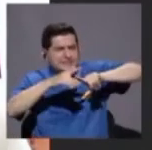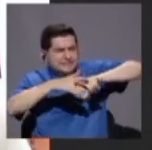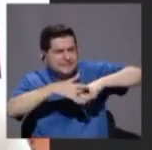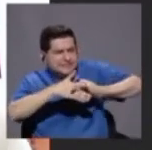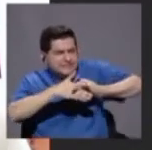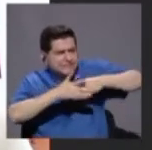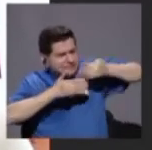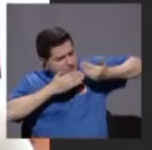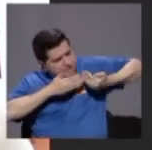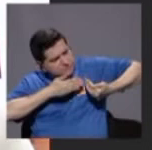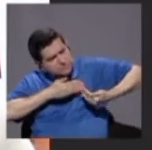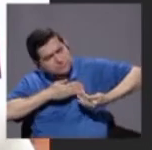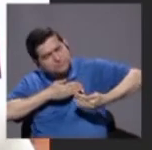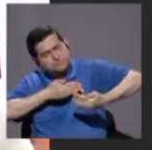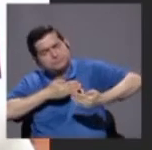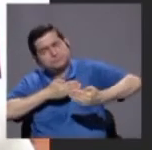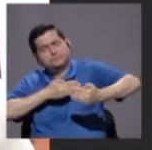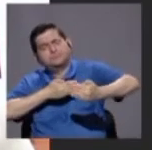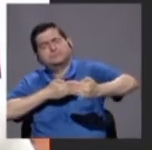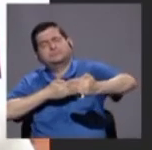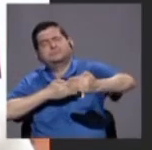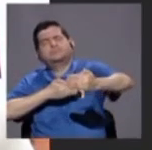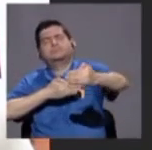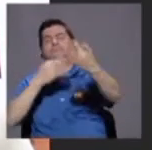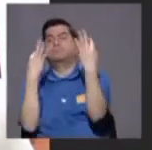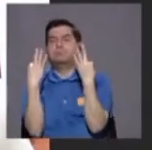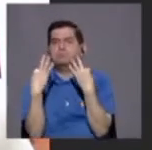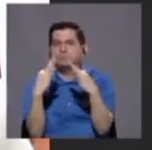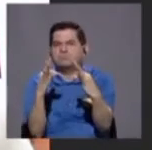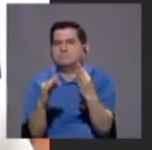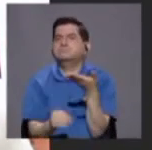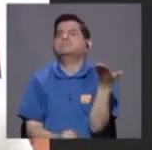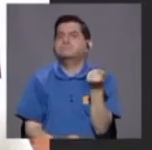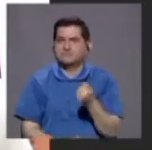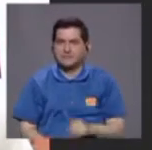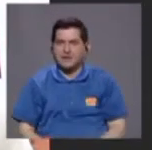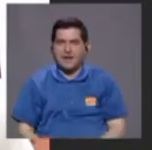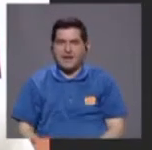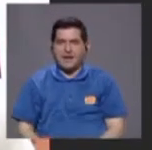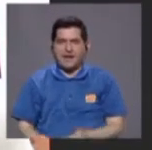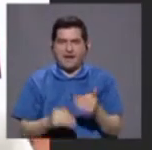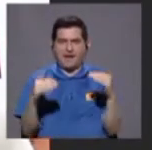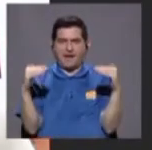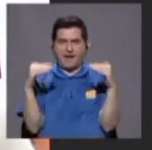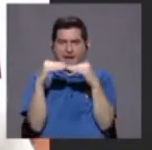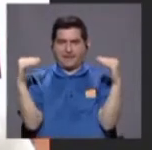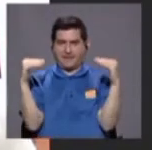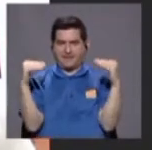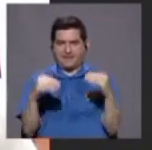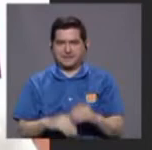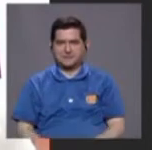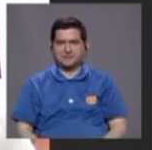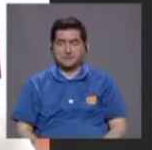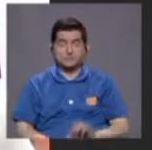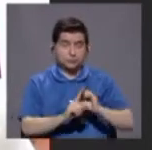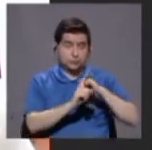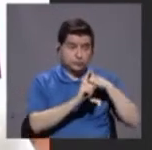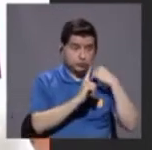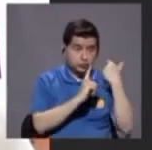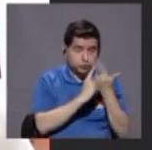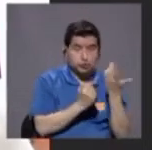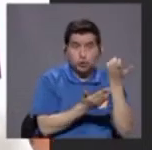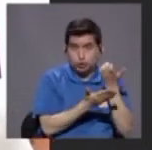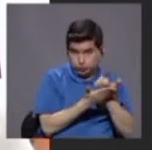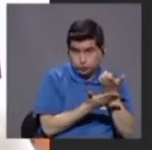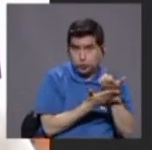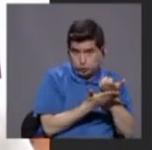largo camino hacia lograr una mayor equidad, tanto